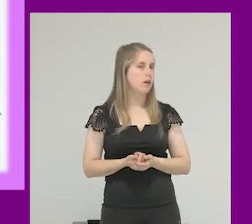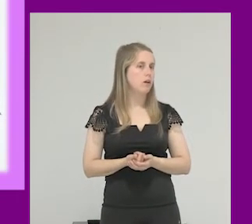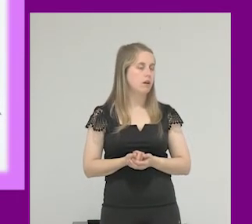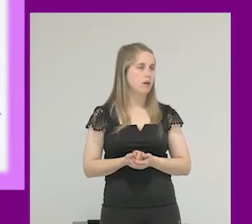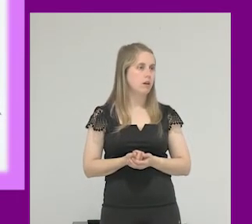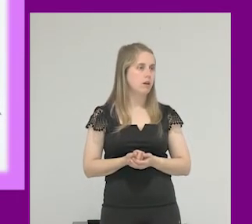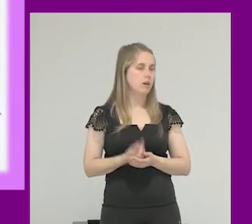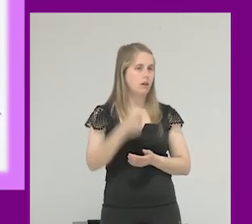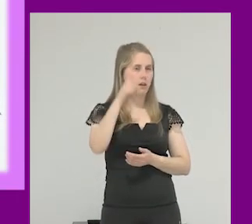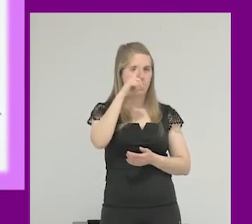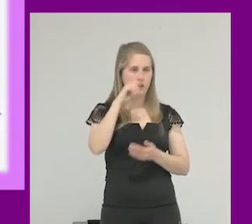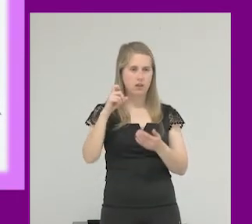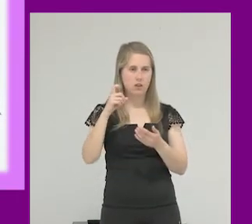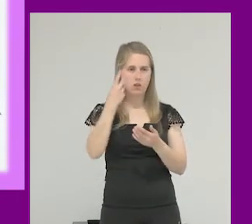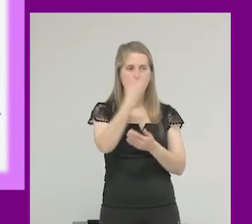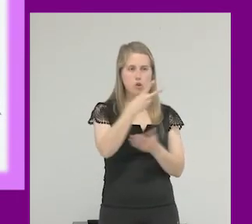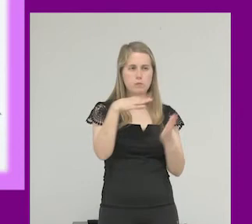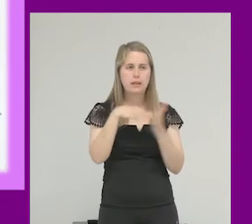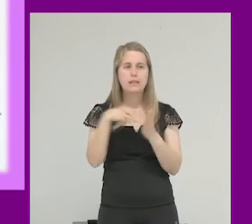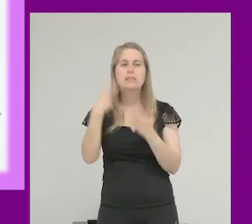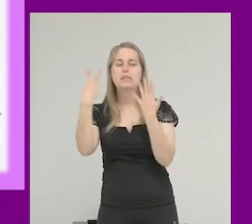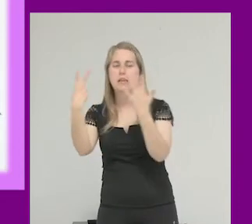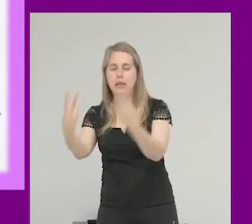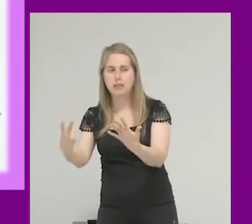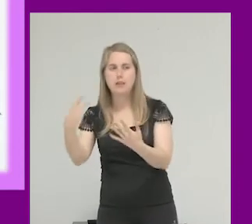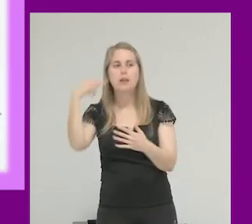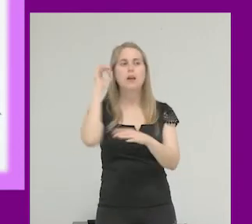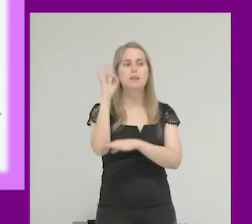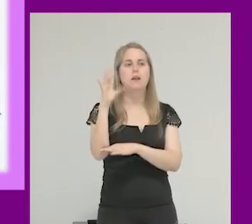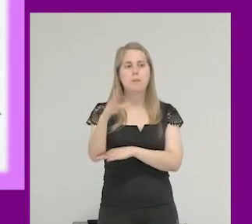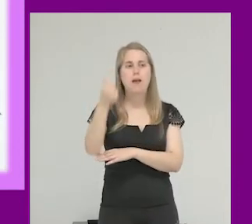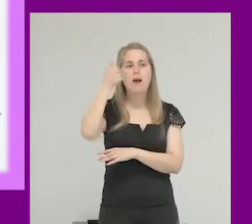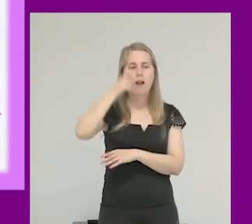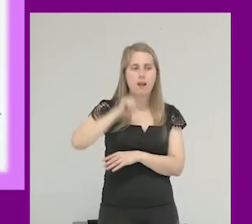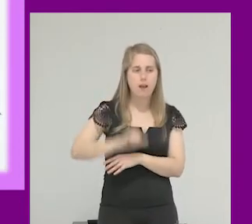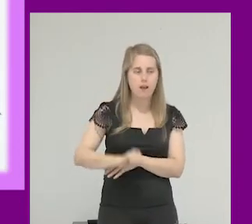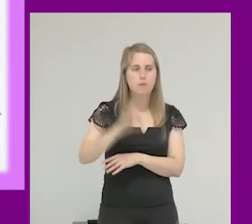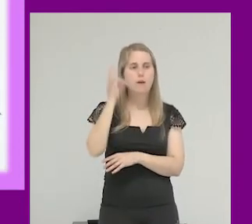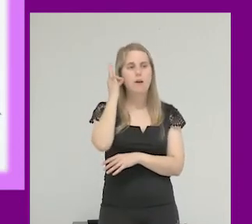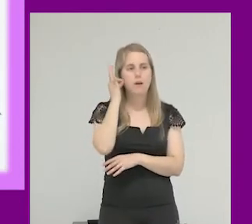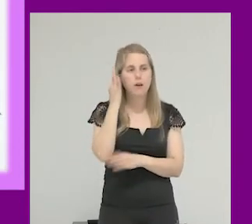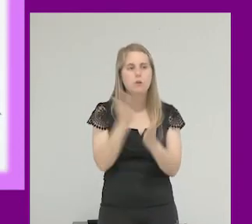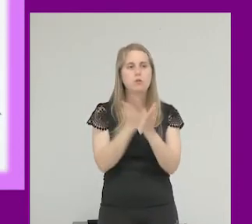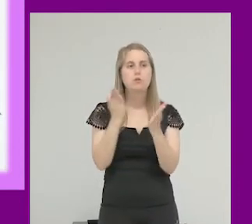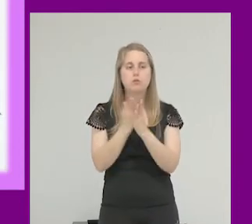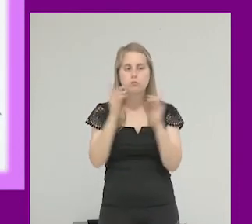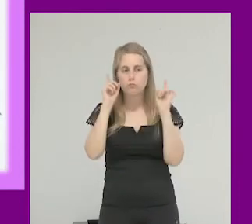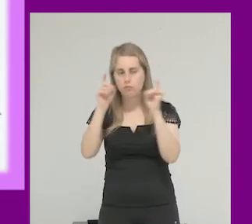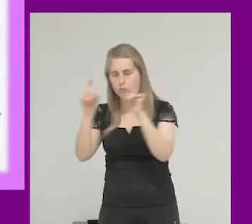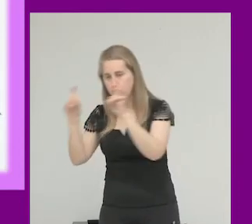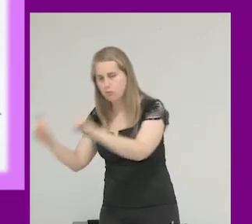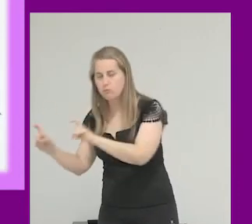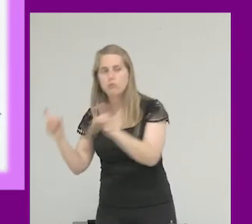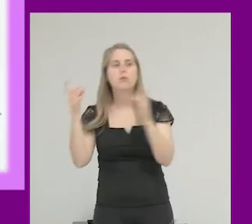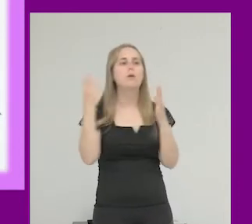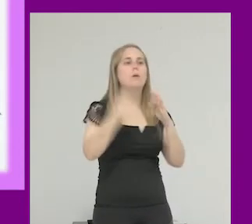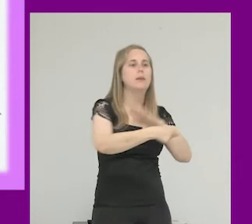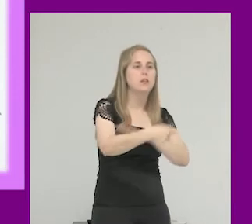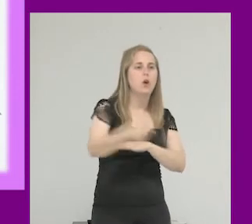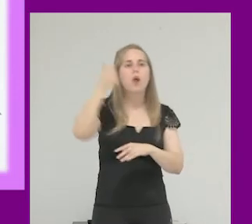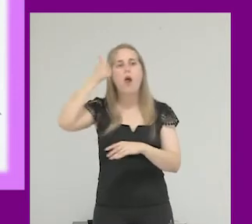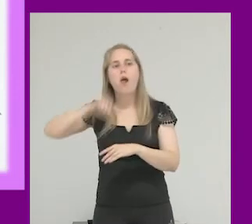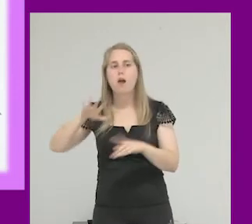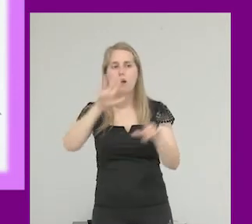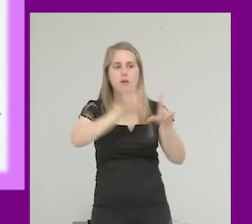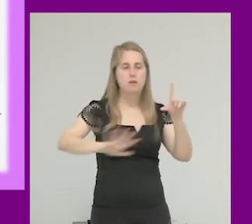Hasta el año 2007, la Asamblea de Mujeres de Álava impartió numerosos cursillos de autodefensa en Vitoria, Álava y por todo